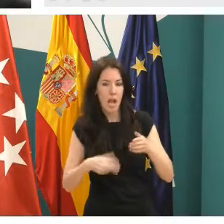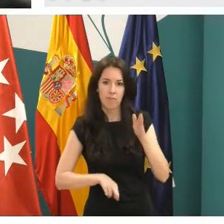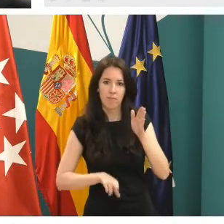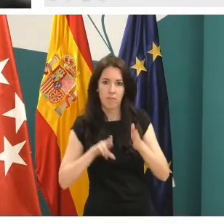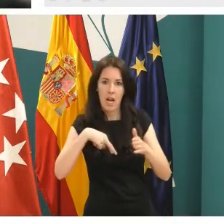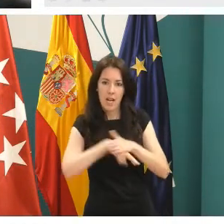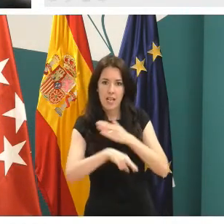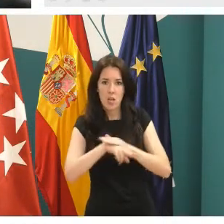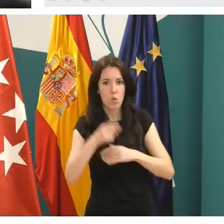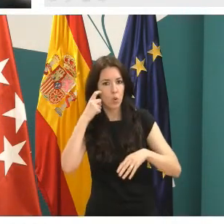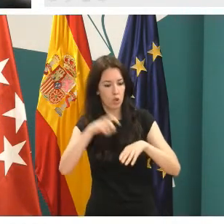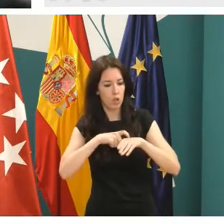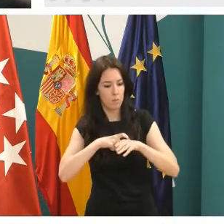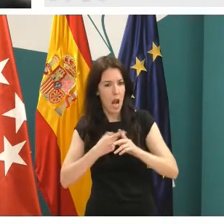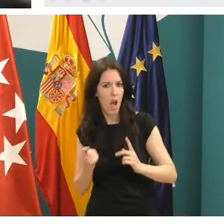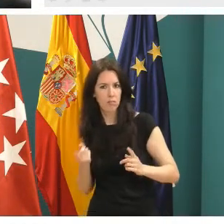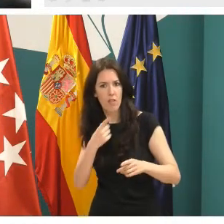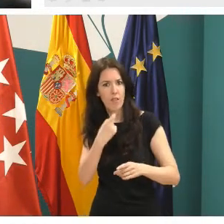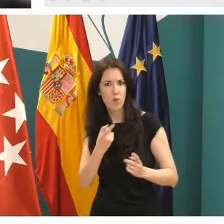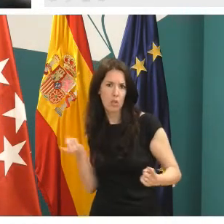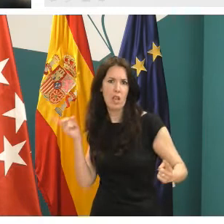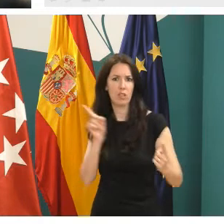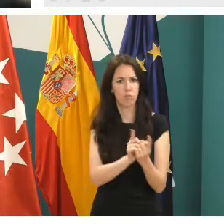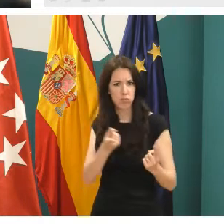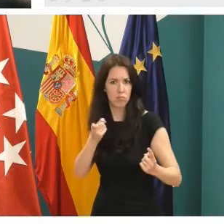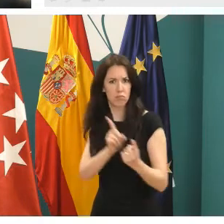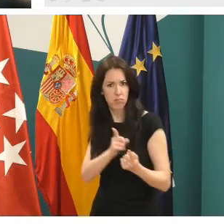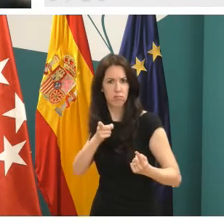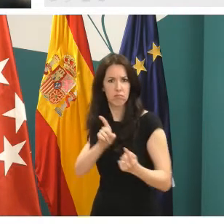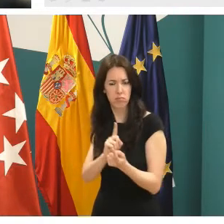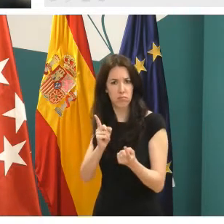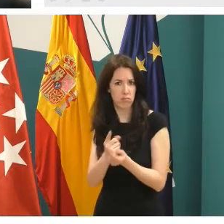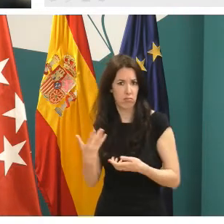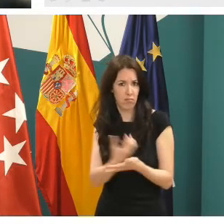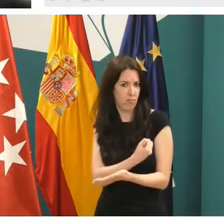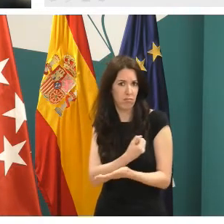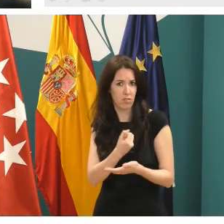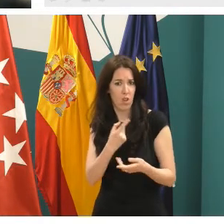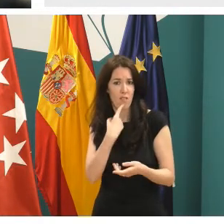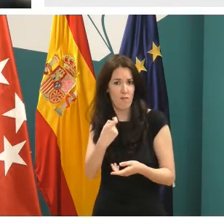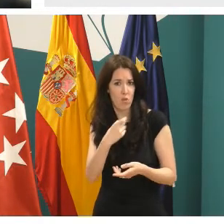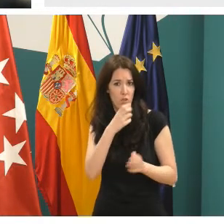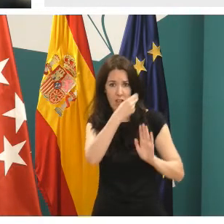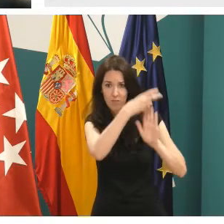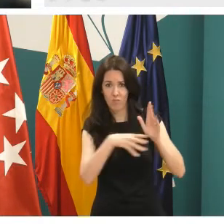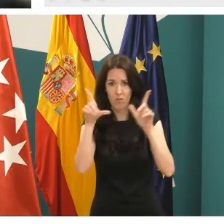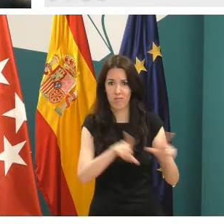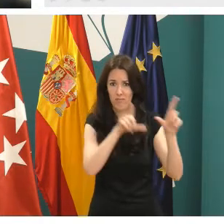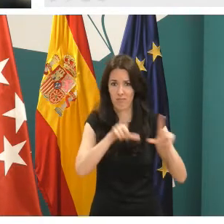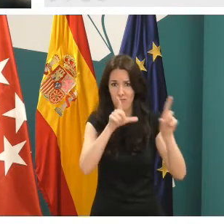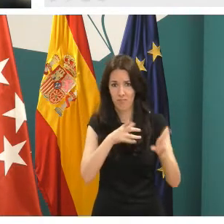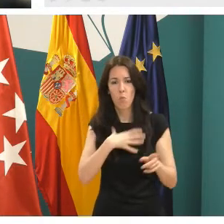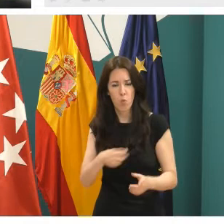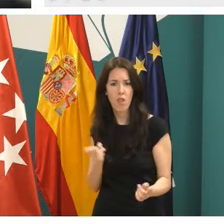para afrontar todas estas dificultades que estamos viendo aquí.